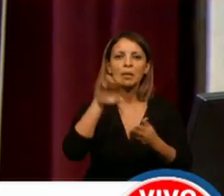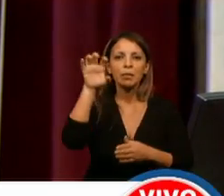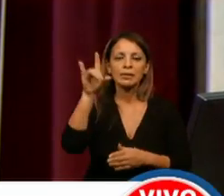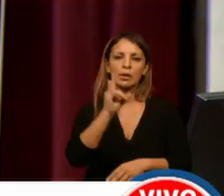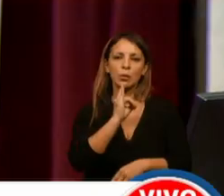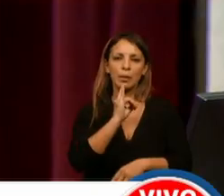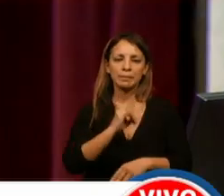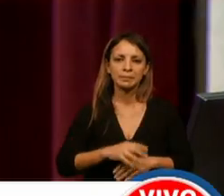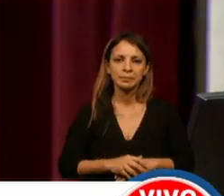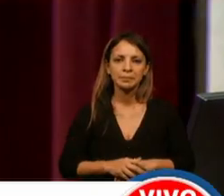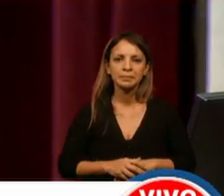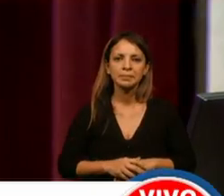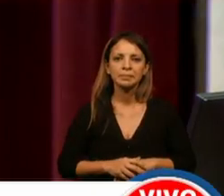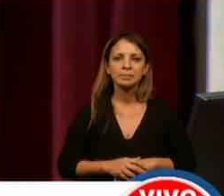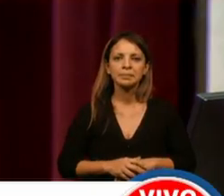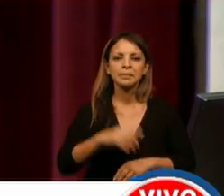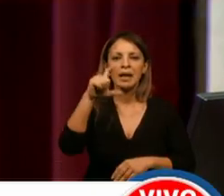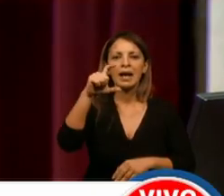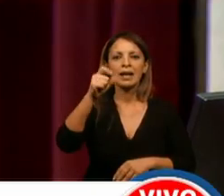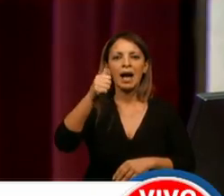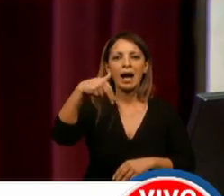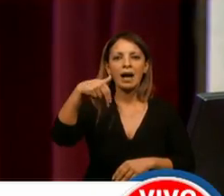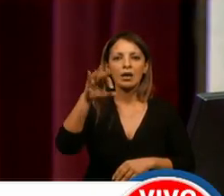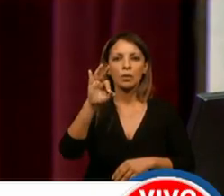tucumán josé manuel cano